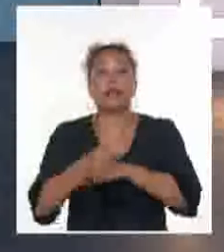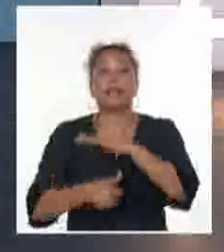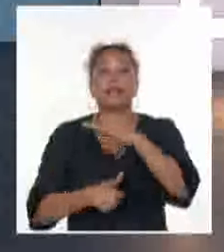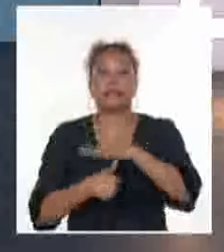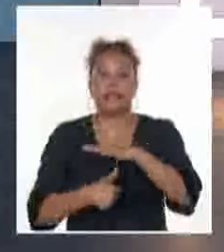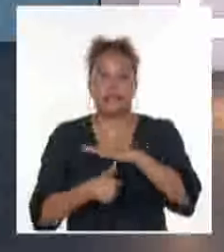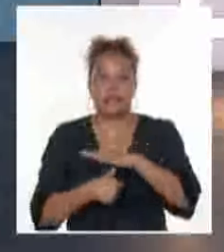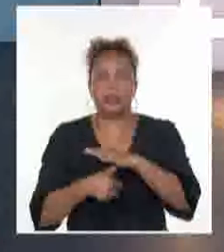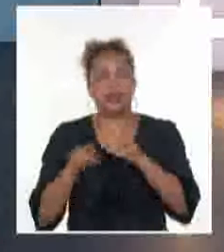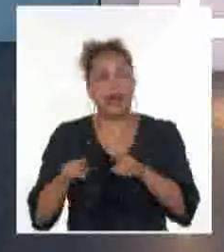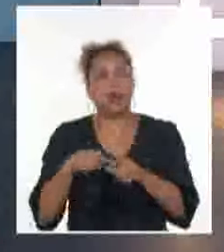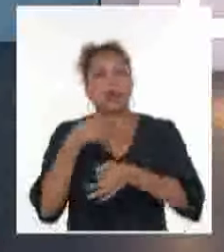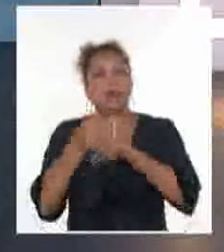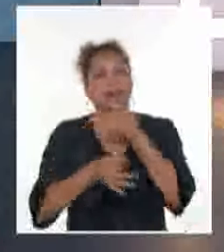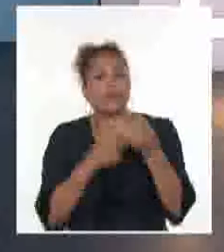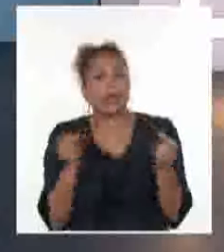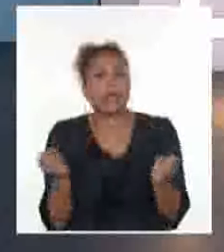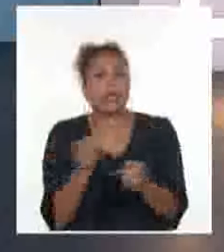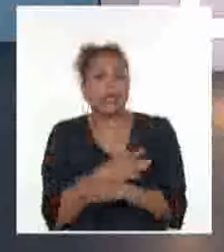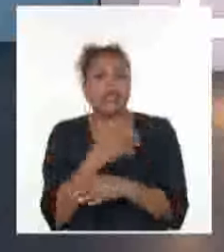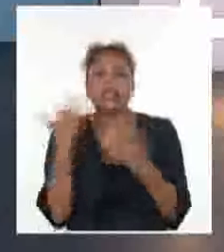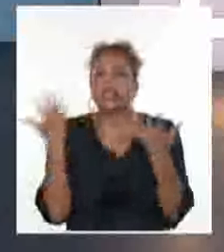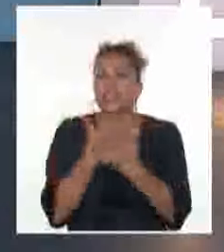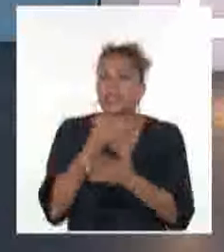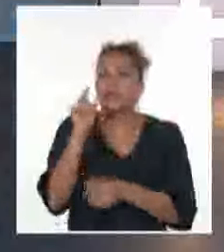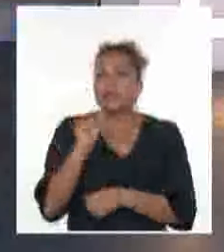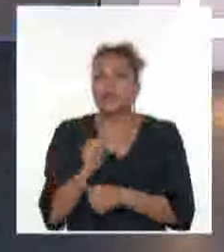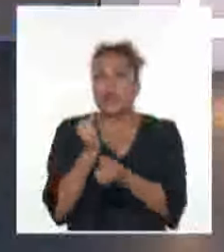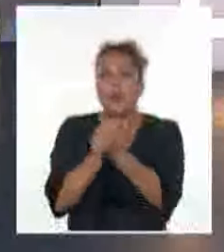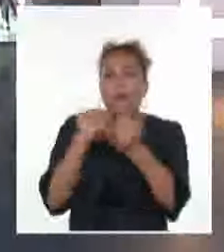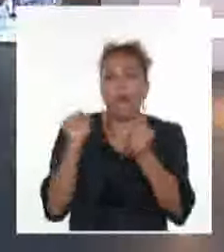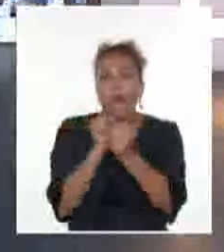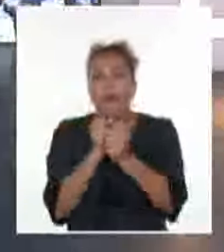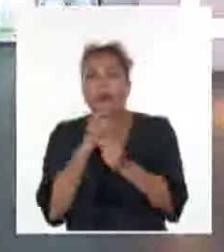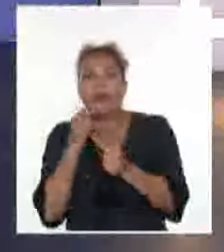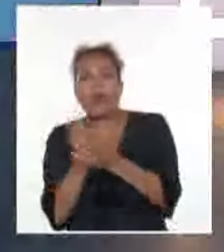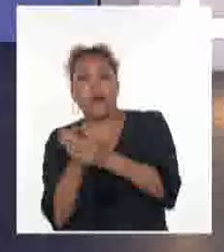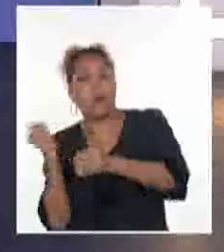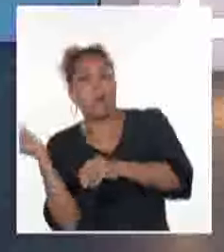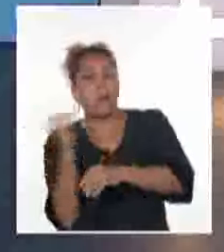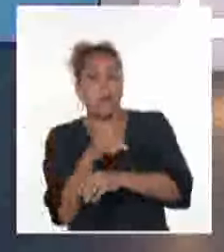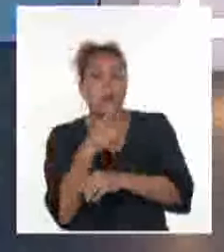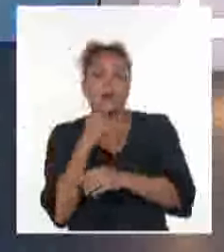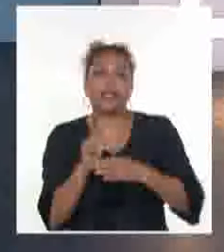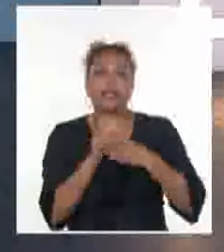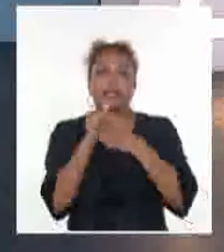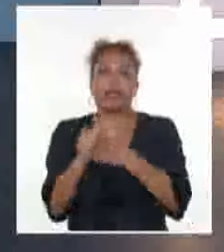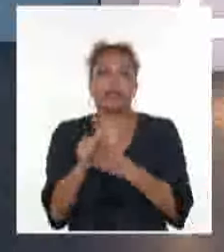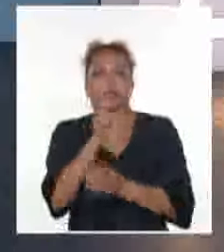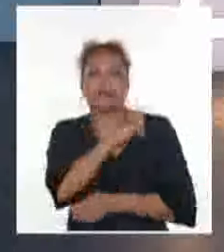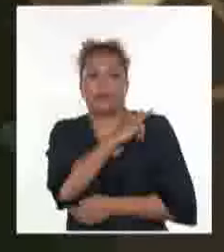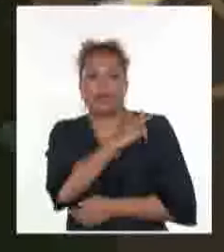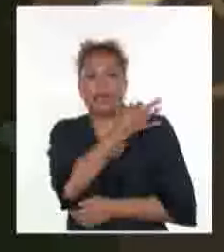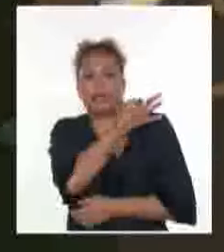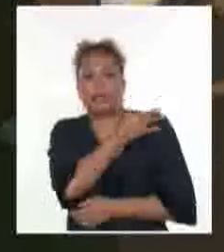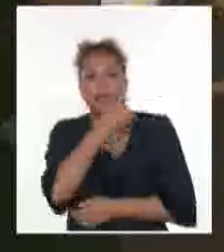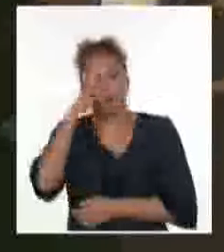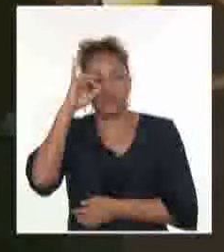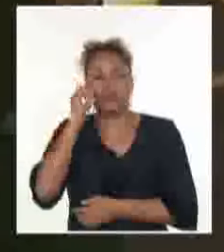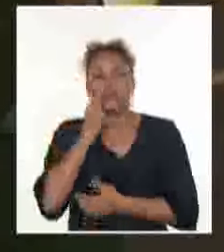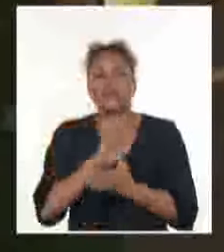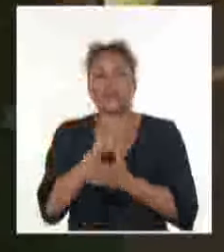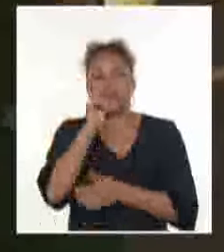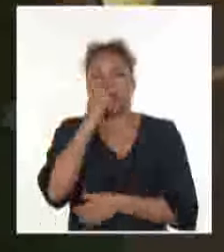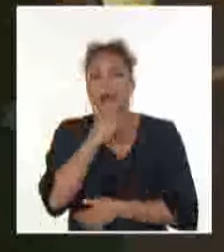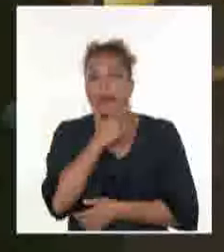de esclarecer quiénes fueron todos los implicados en la maniobra antidemocrática encabezada por el general Zúñiga. Estamos